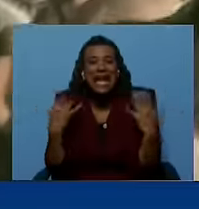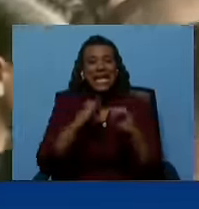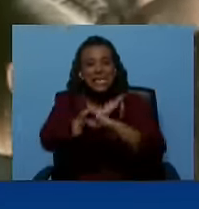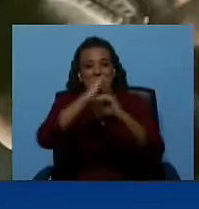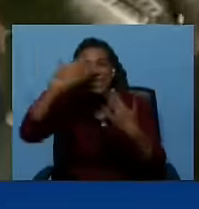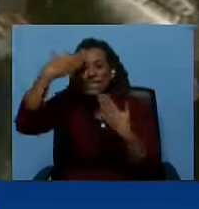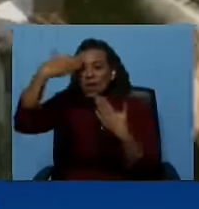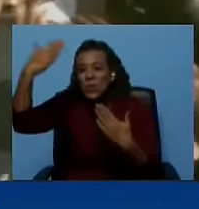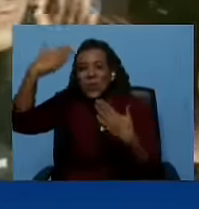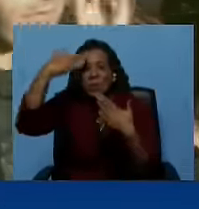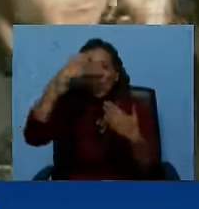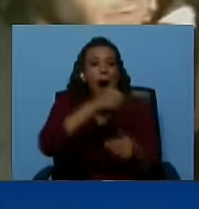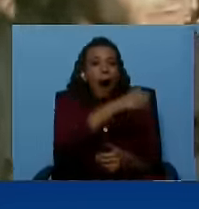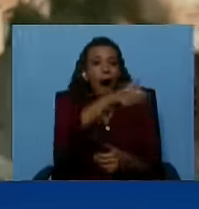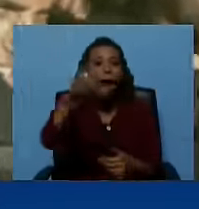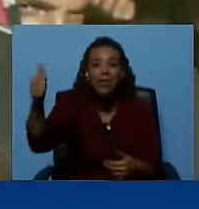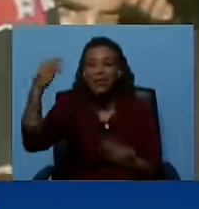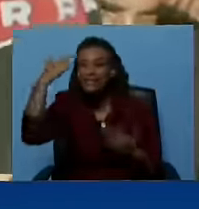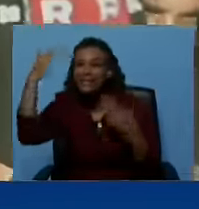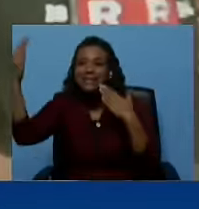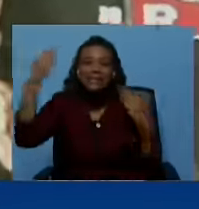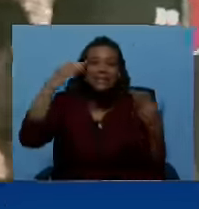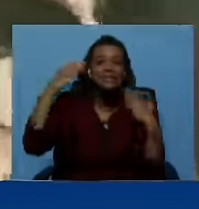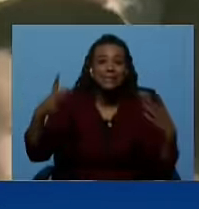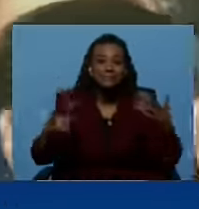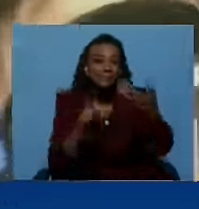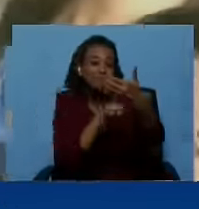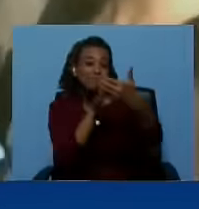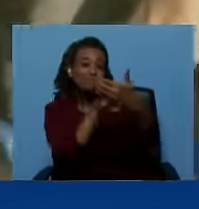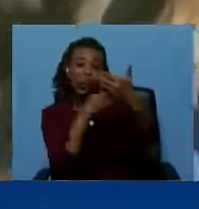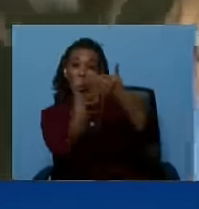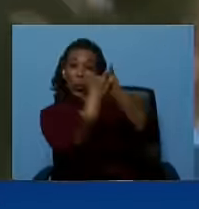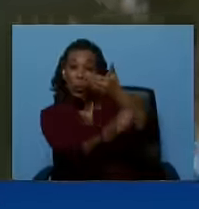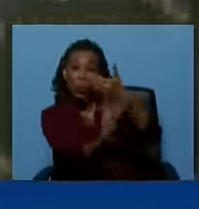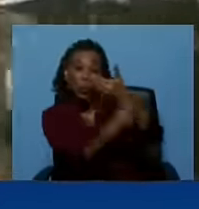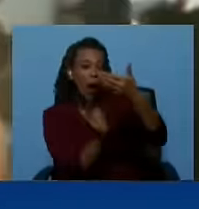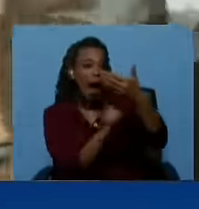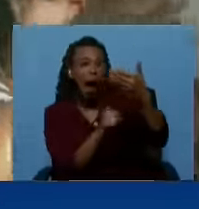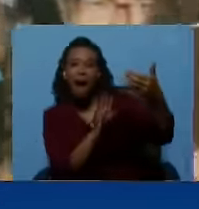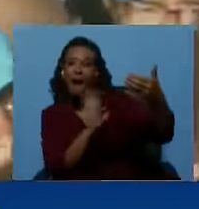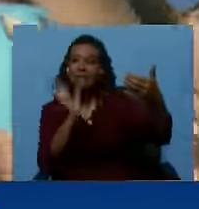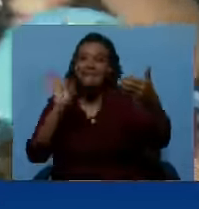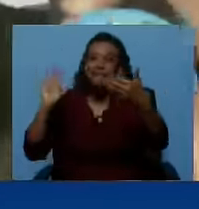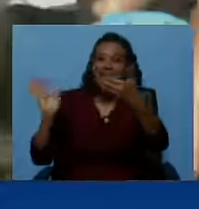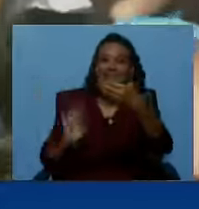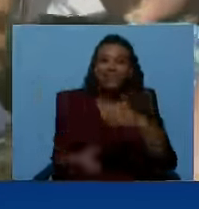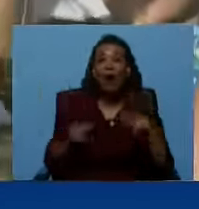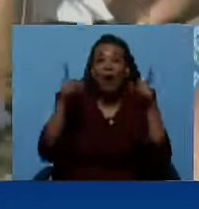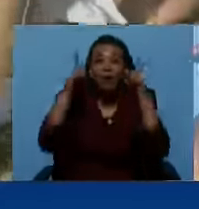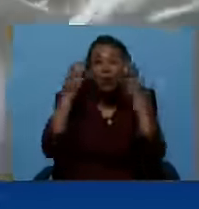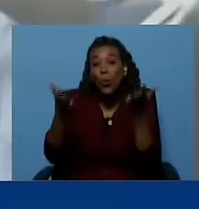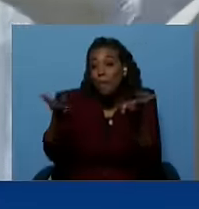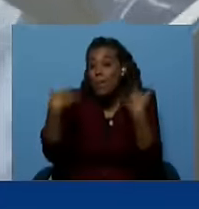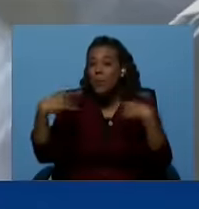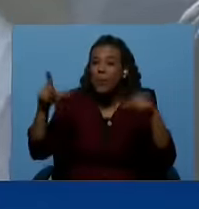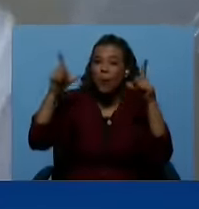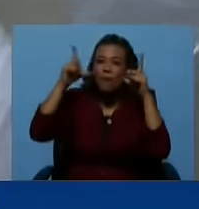dejo aquí un saludo a cada teléfono mira cada teléfono está grabando Aquí vamos a tomarnos